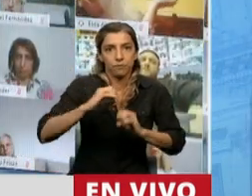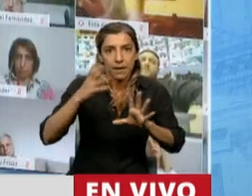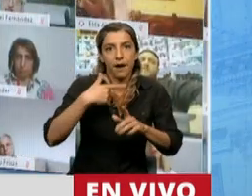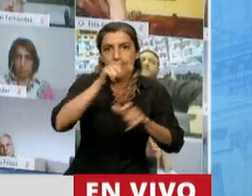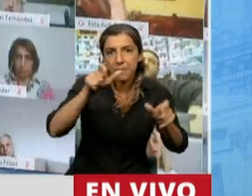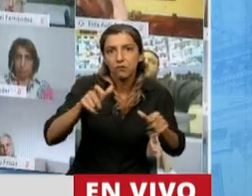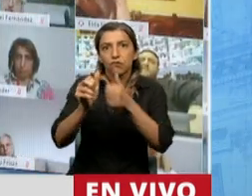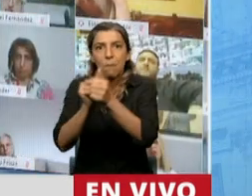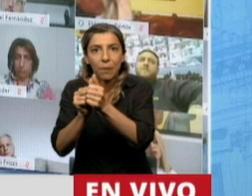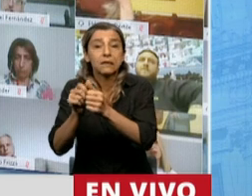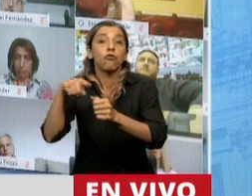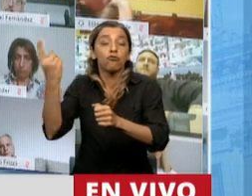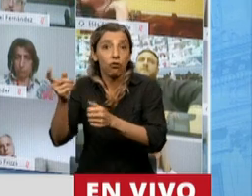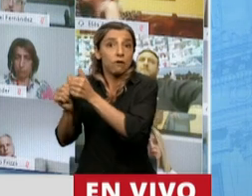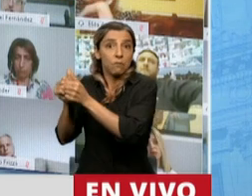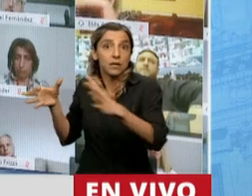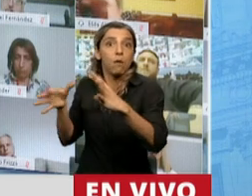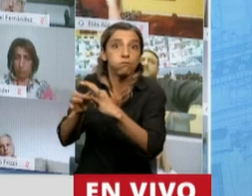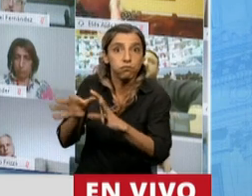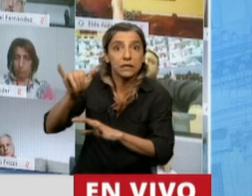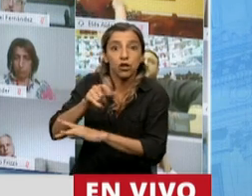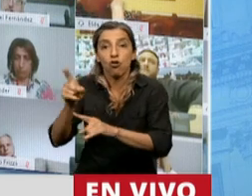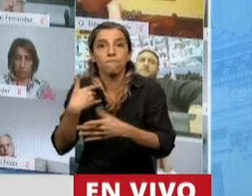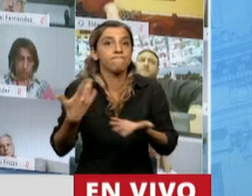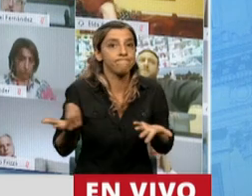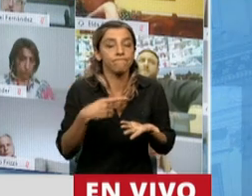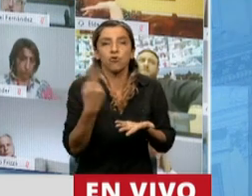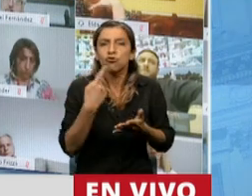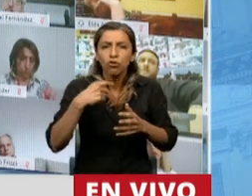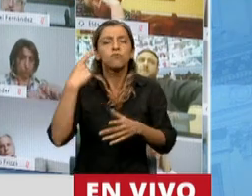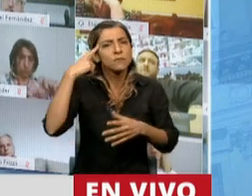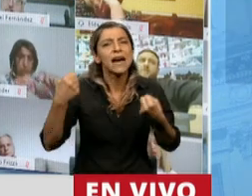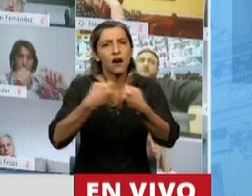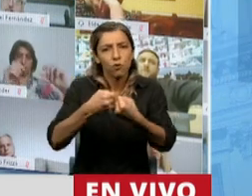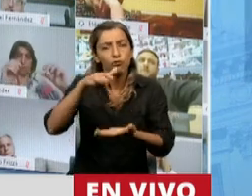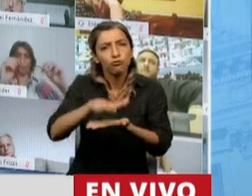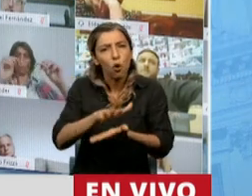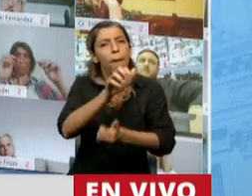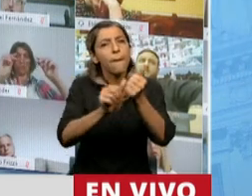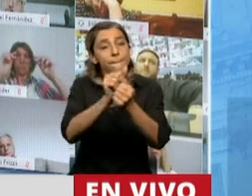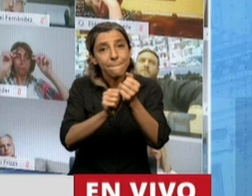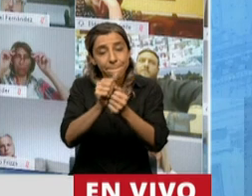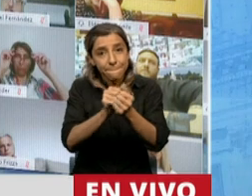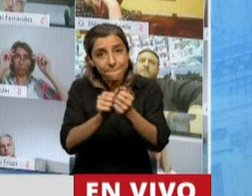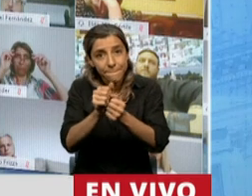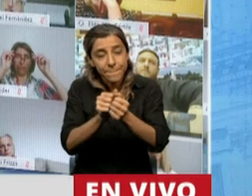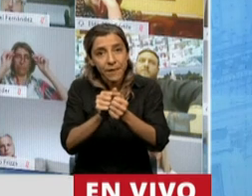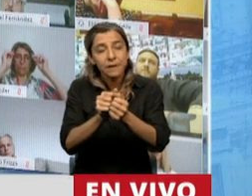limitación por parte del Estado a ver Estamos de acuerdo con aquellas empresas que tengan